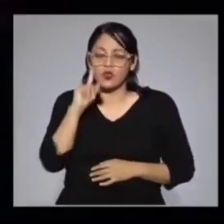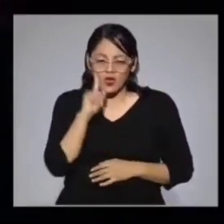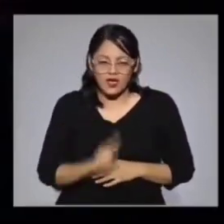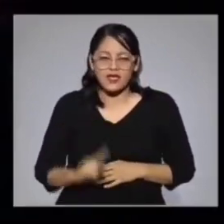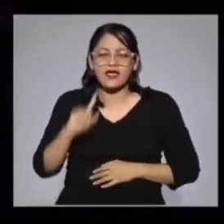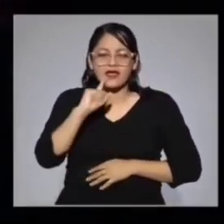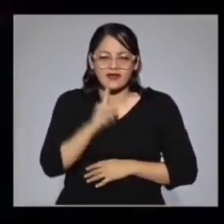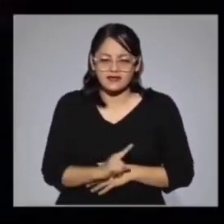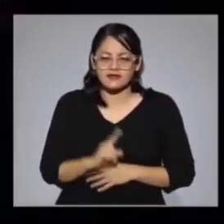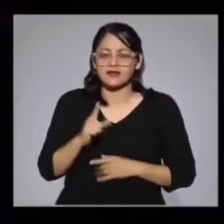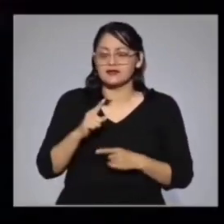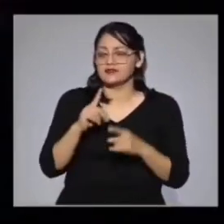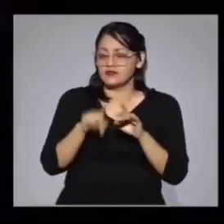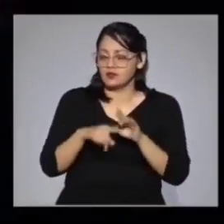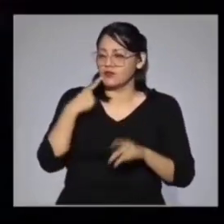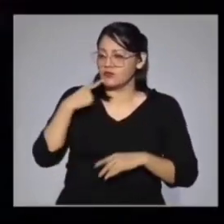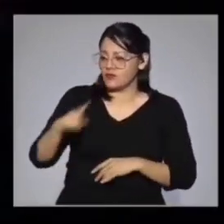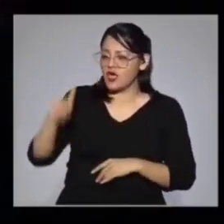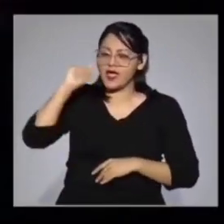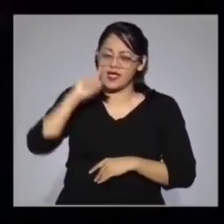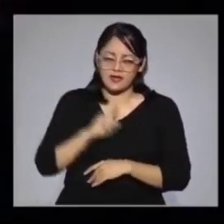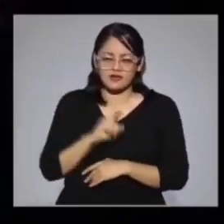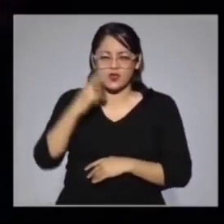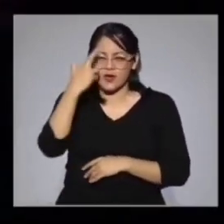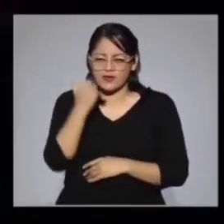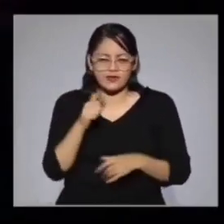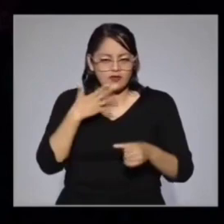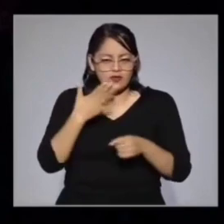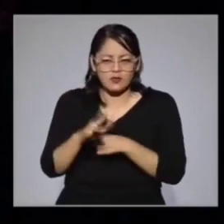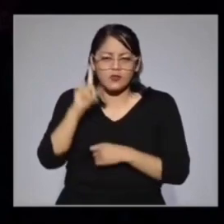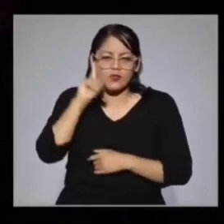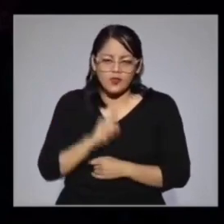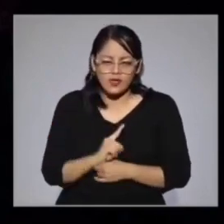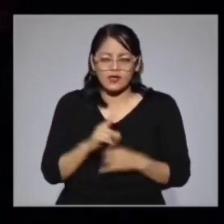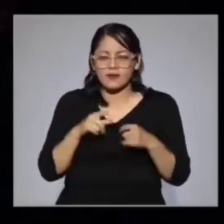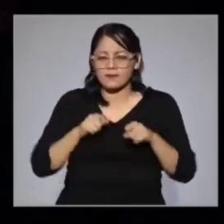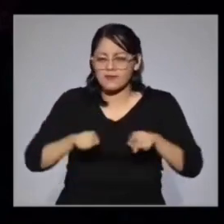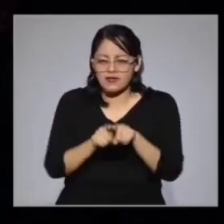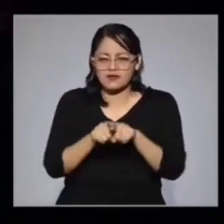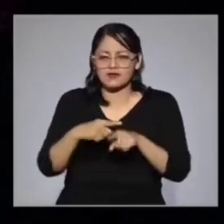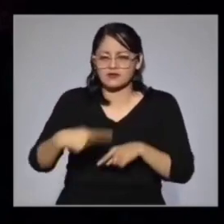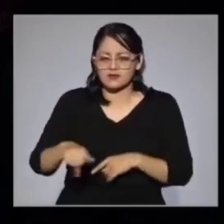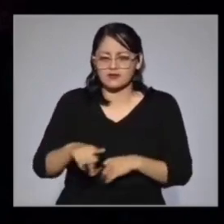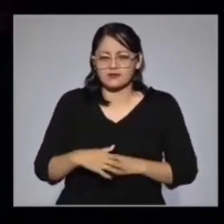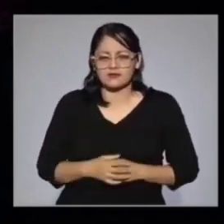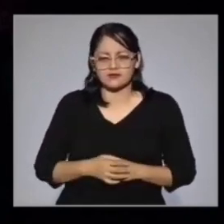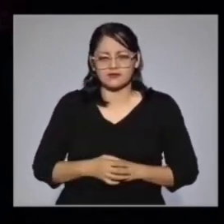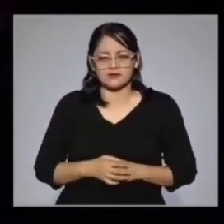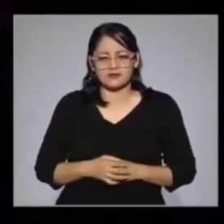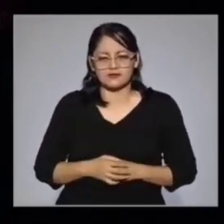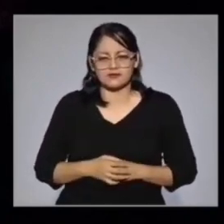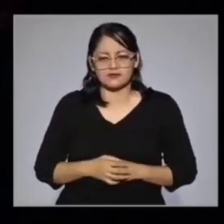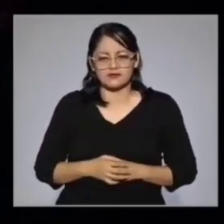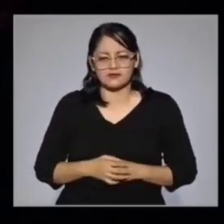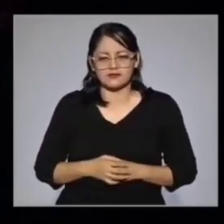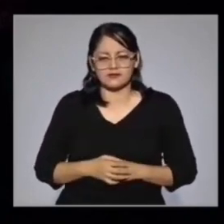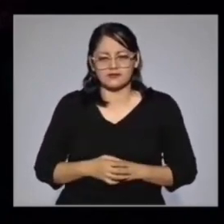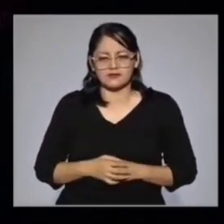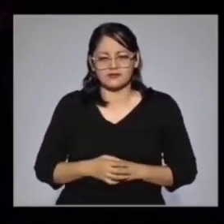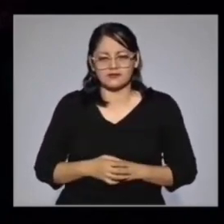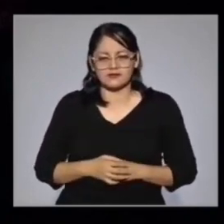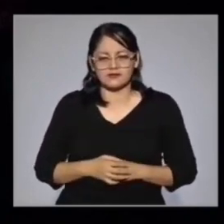Mujeres, necias que acusáis a la mujer sin razón, sin ver que soy la ocasión de lo mismo que tu padre.